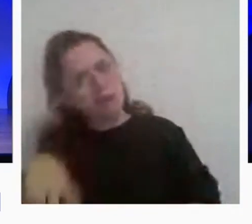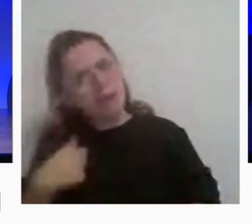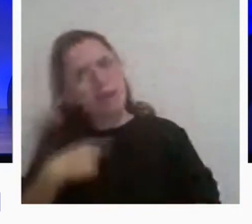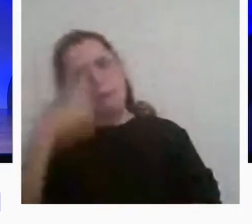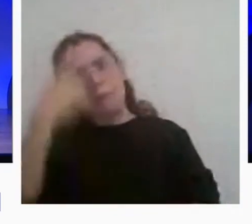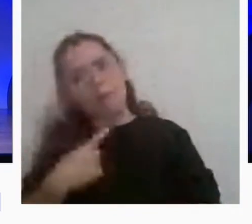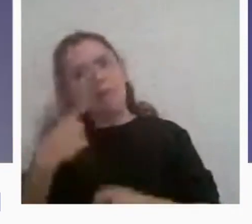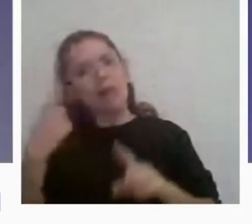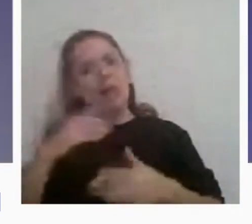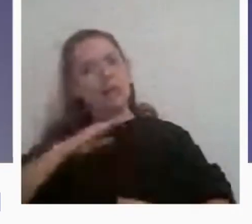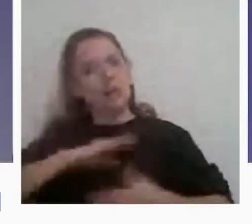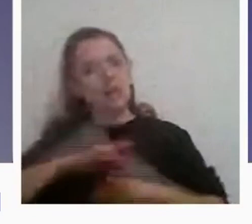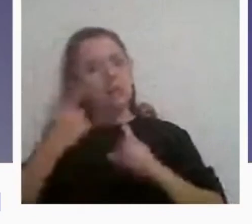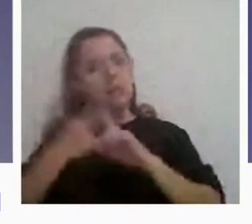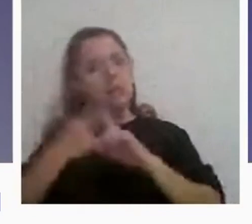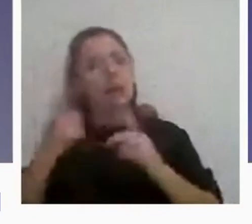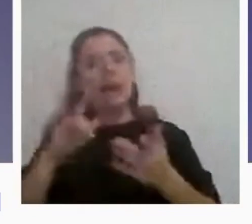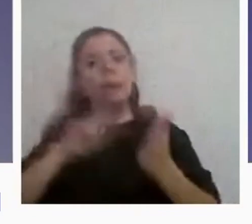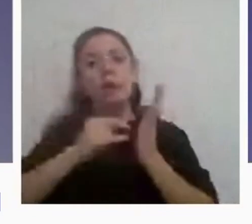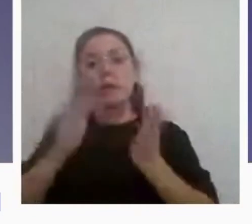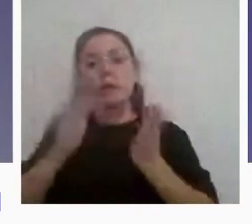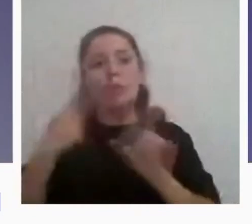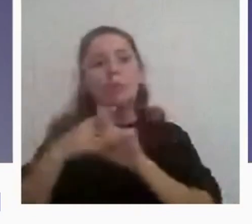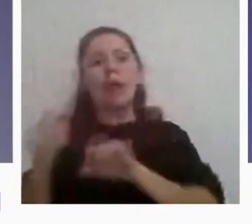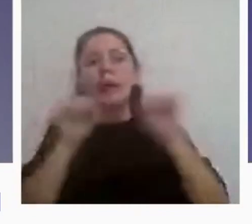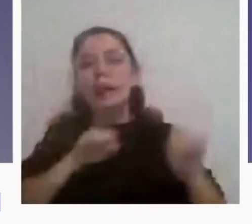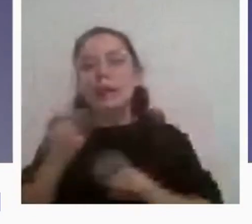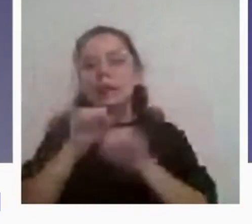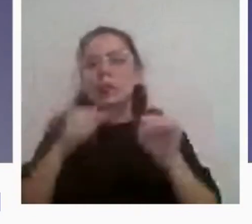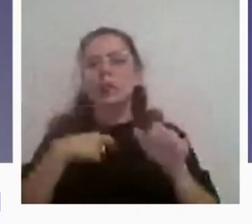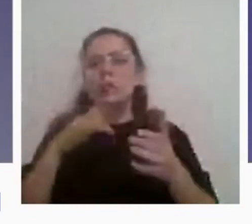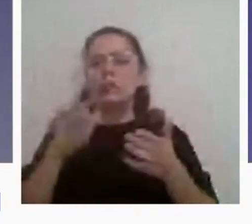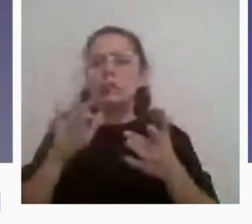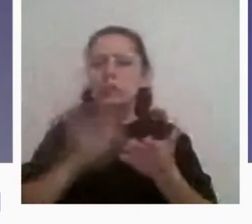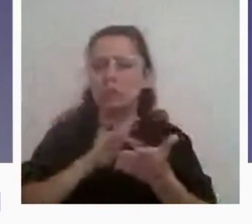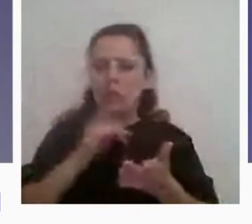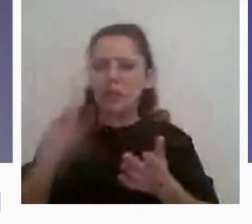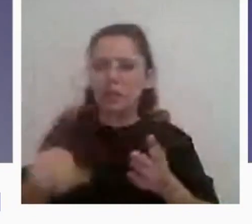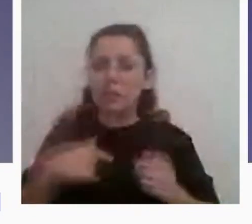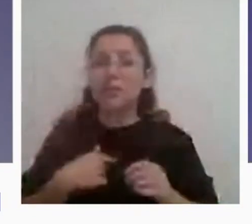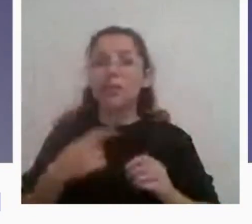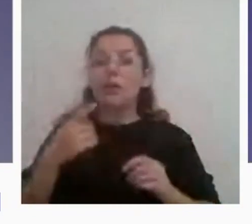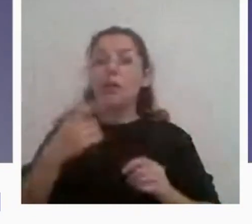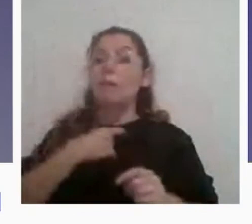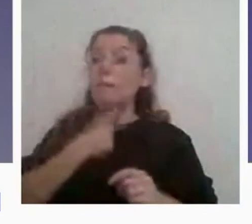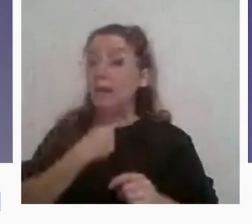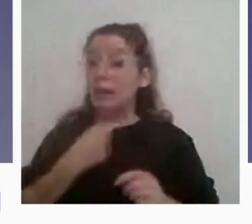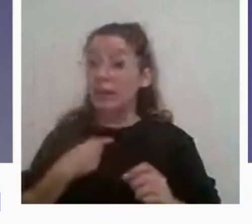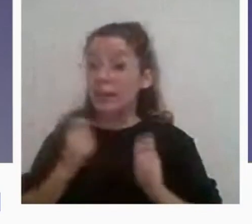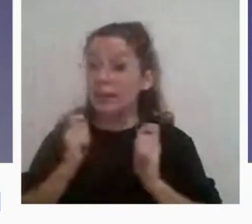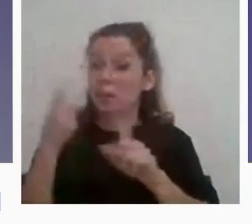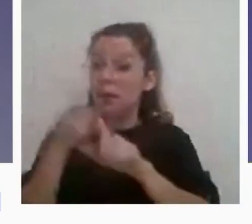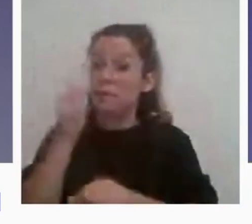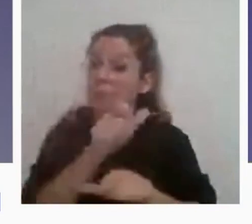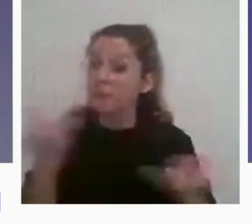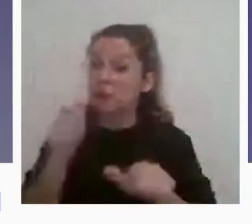la programación digital, para ciberseguridad. Impulsamos, damos una serie de becas para que personas en situación de desempleo, con perfiles